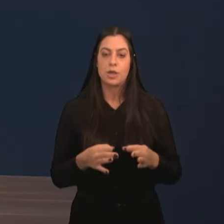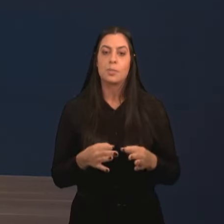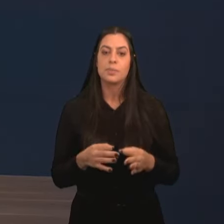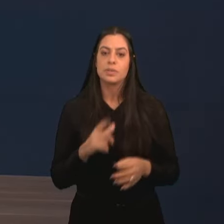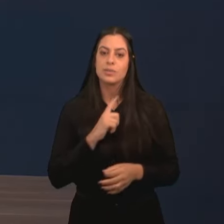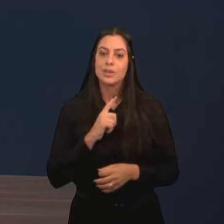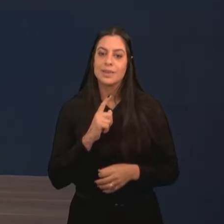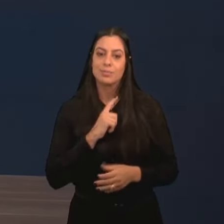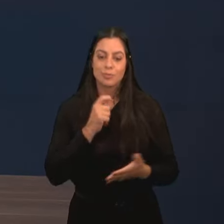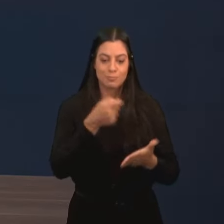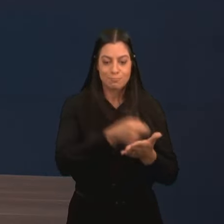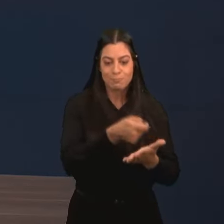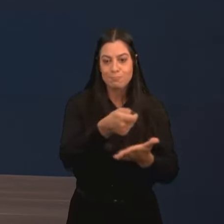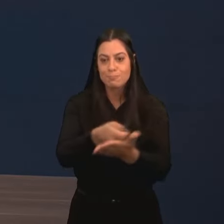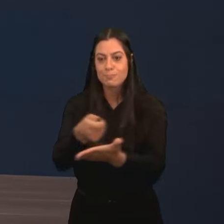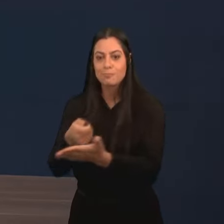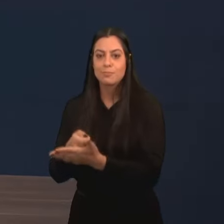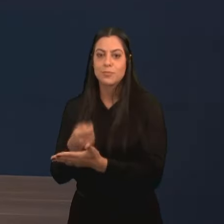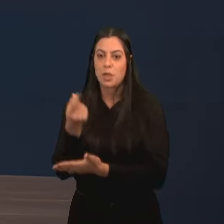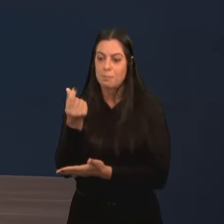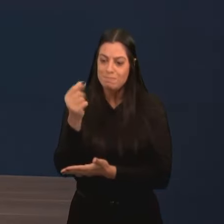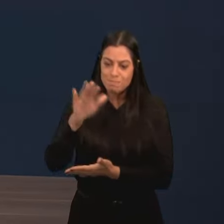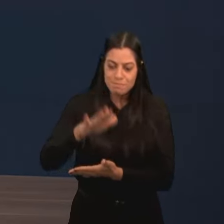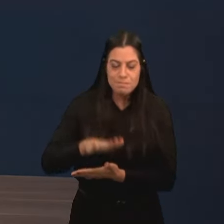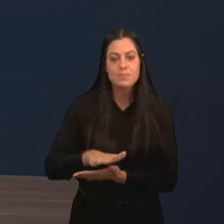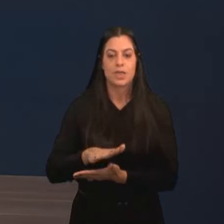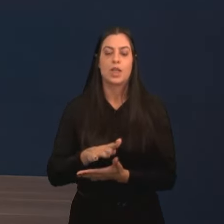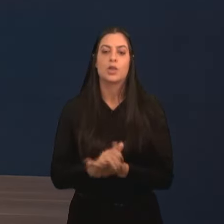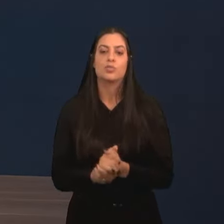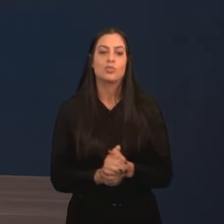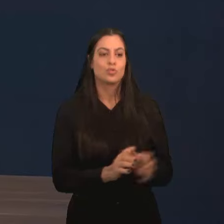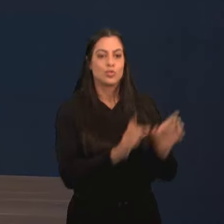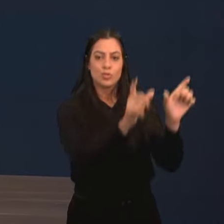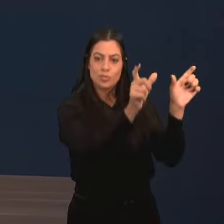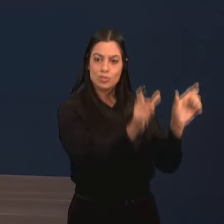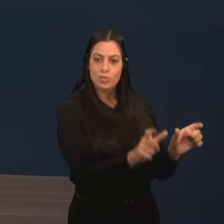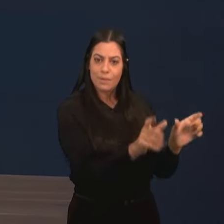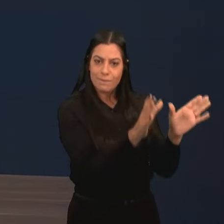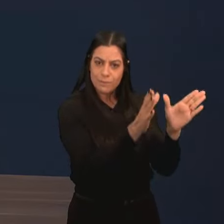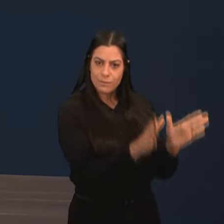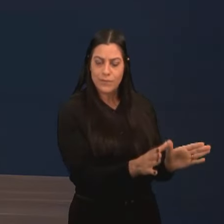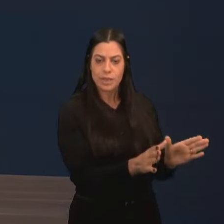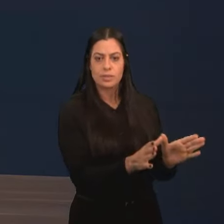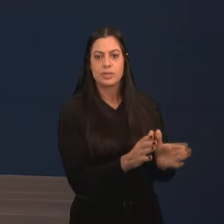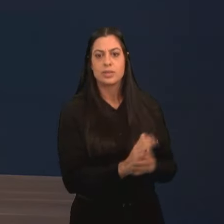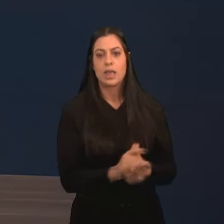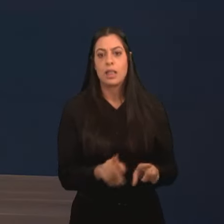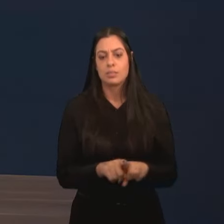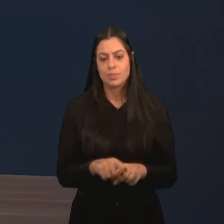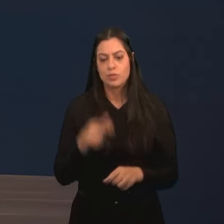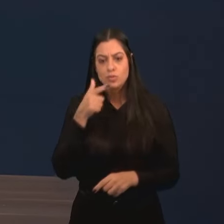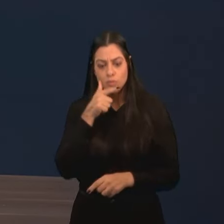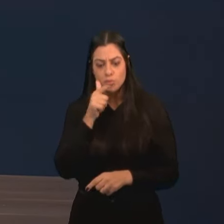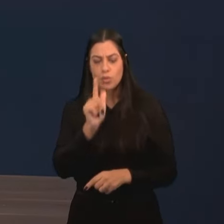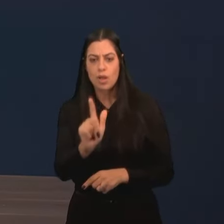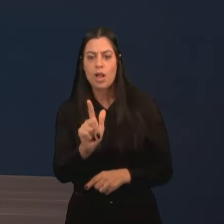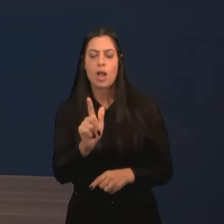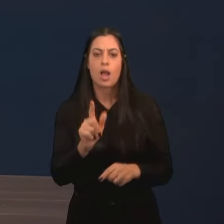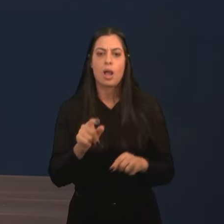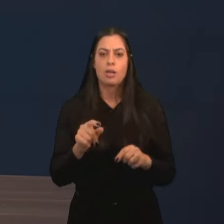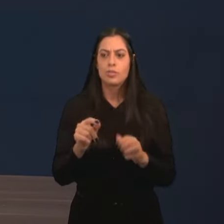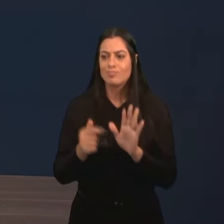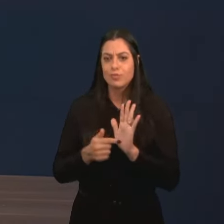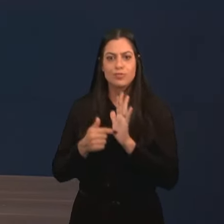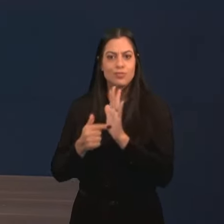seguro tenemos que pagar menos por las estructuras físicas. Es necesario que eso